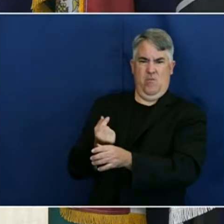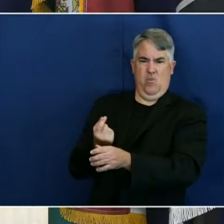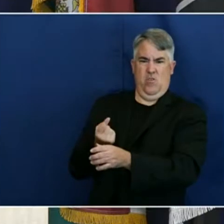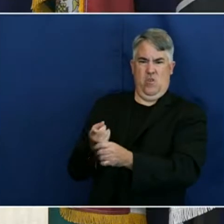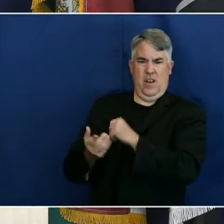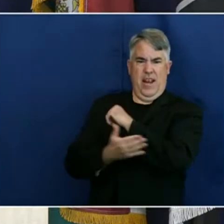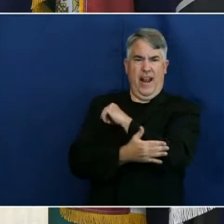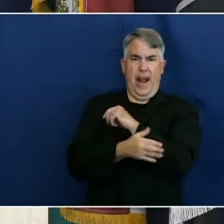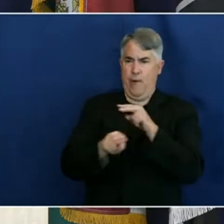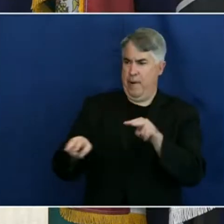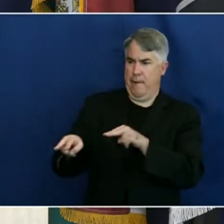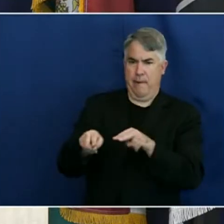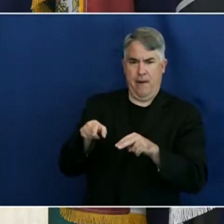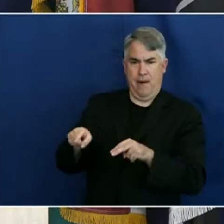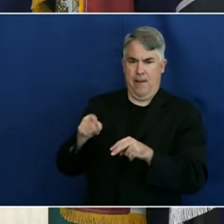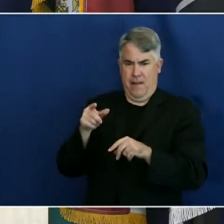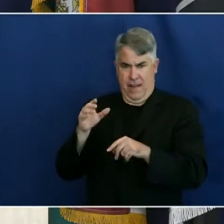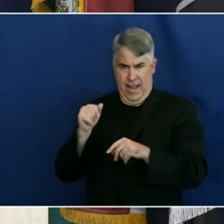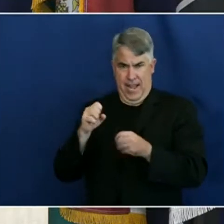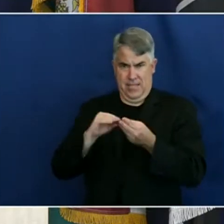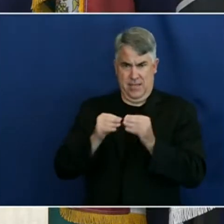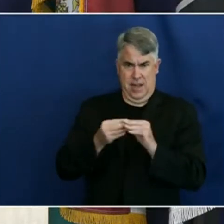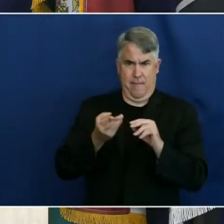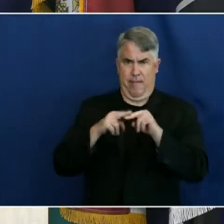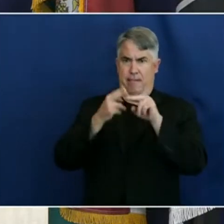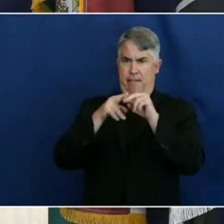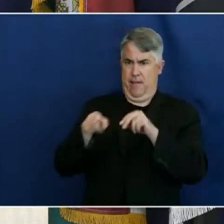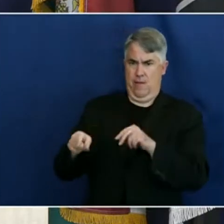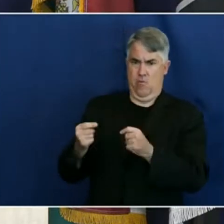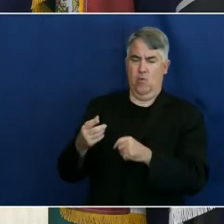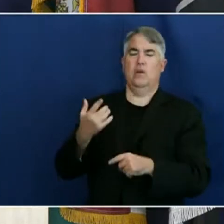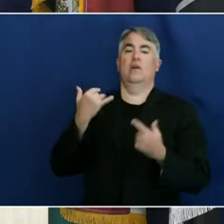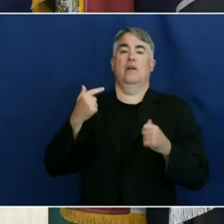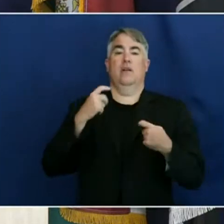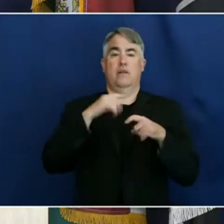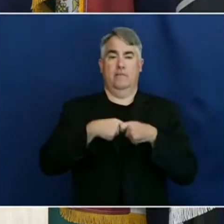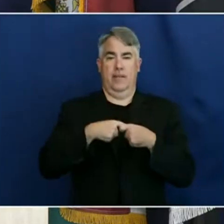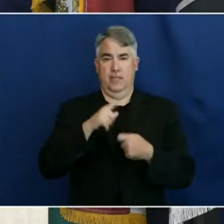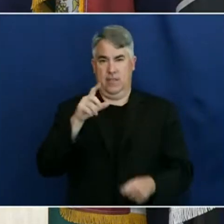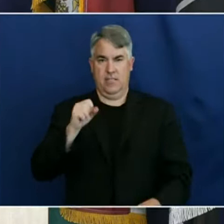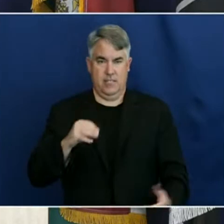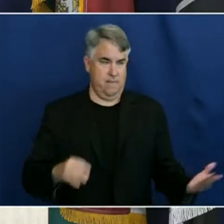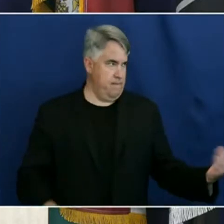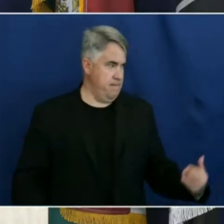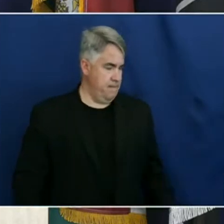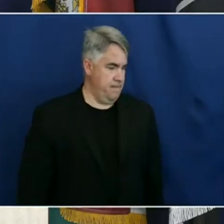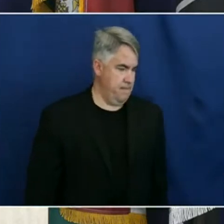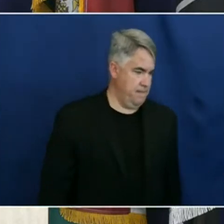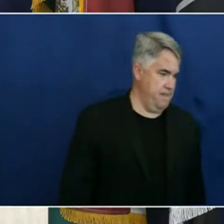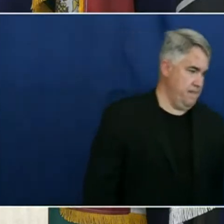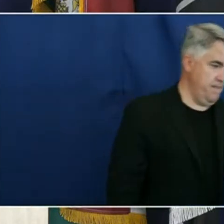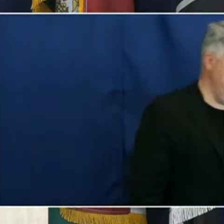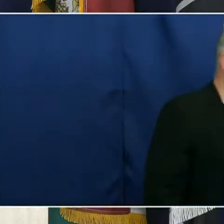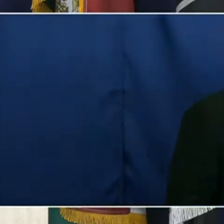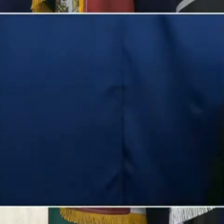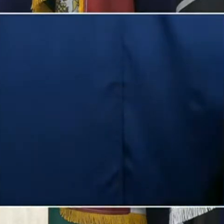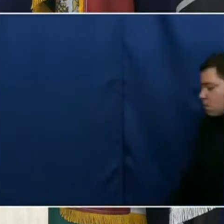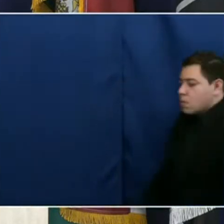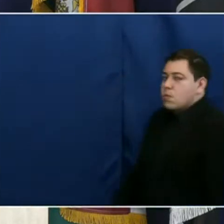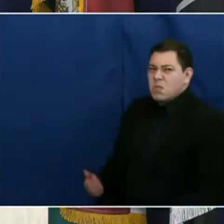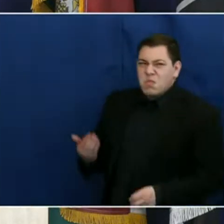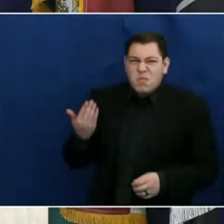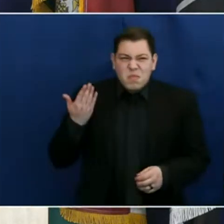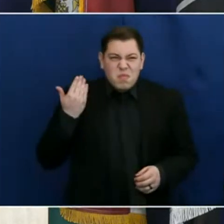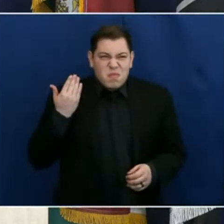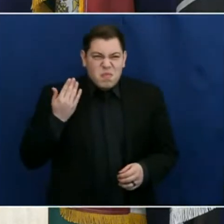make sure case numbers don't rise with reopenings? Sí, gracias por la pregunta. La pregunta es, ¿qué hacemos para aquellas personas, verdad, que ahora